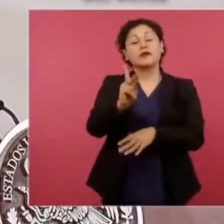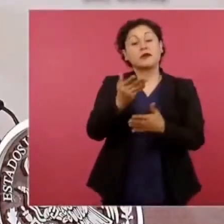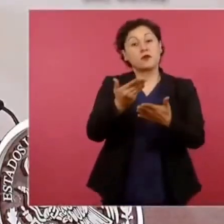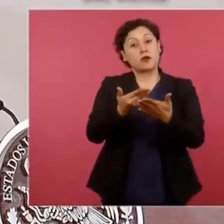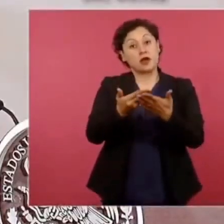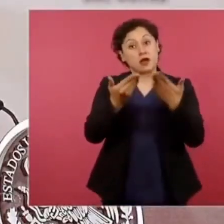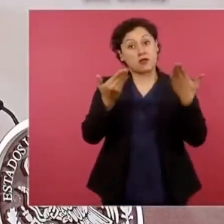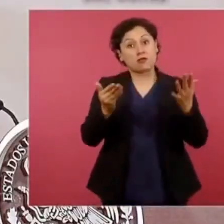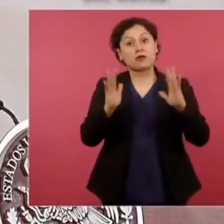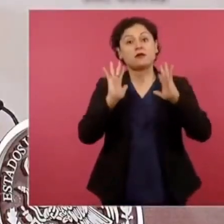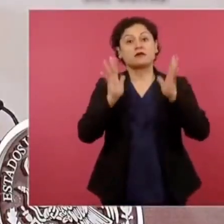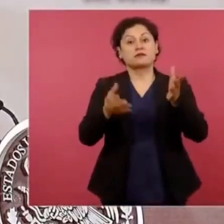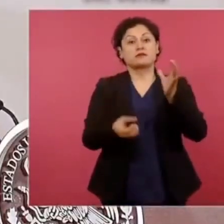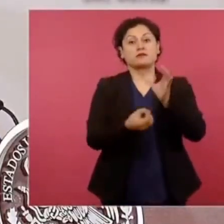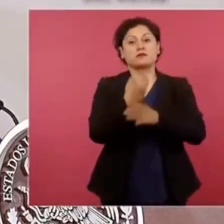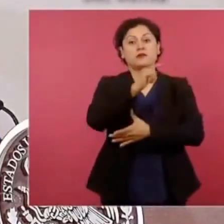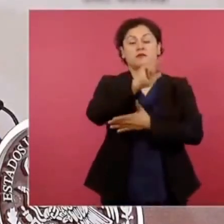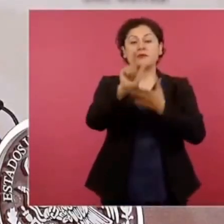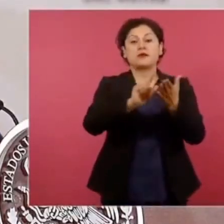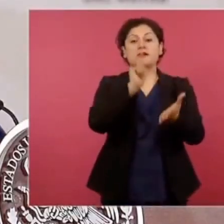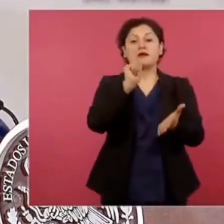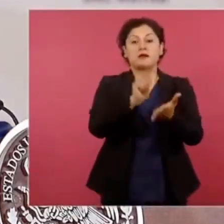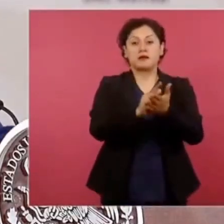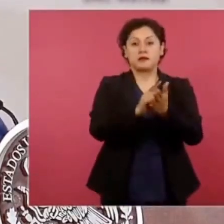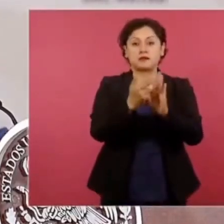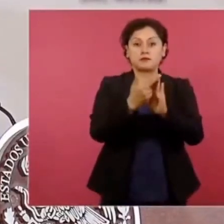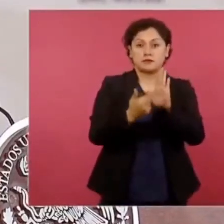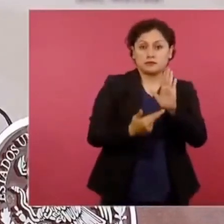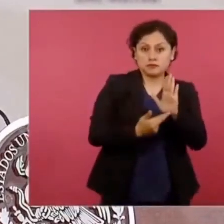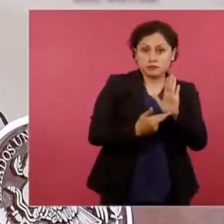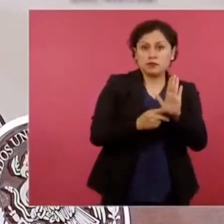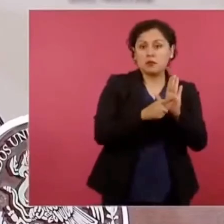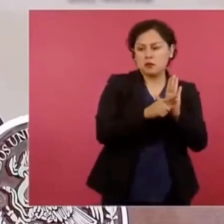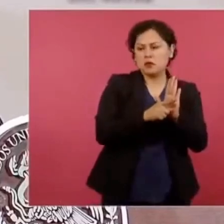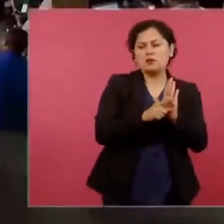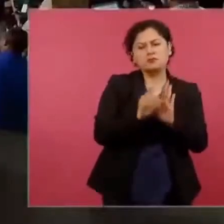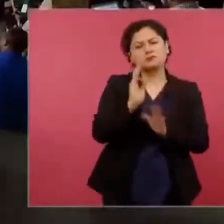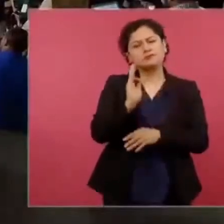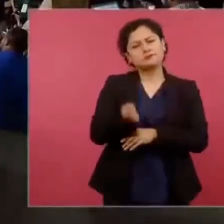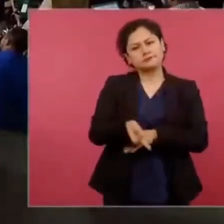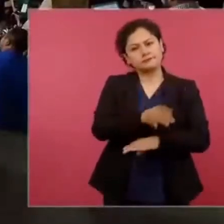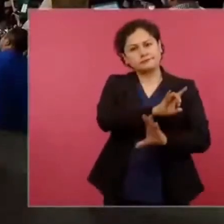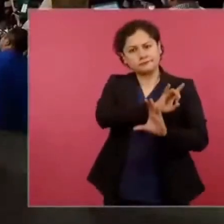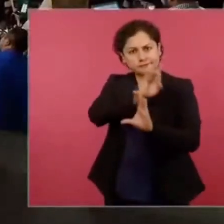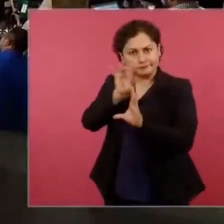mucho a nuestros paisanos migrantes